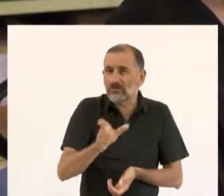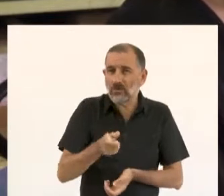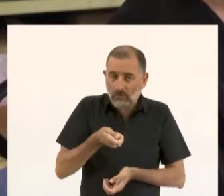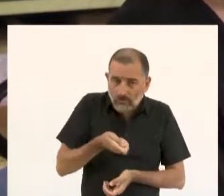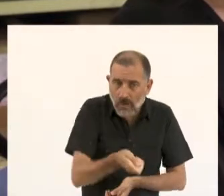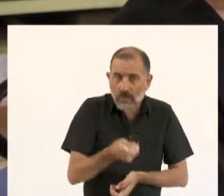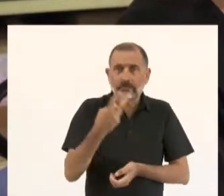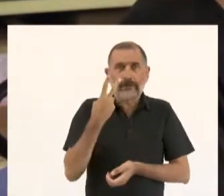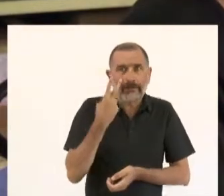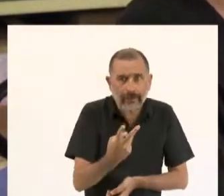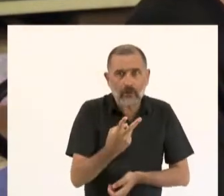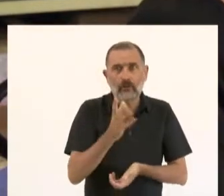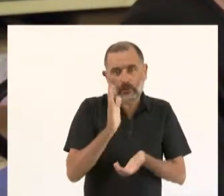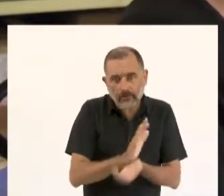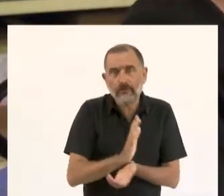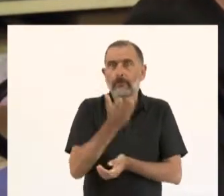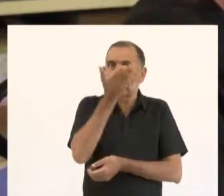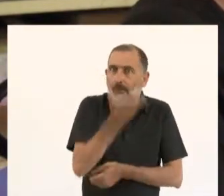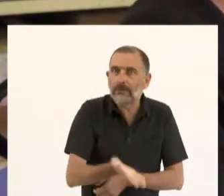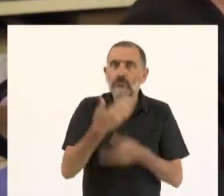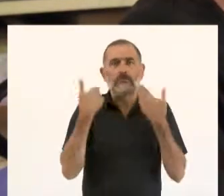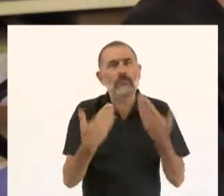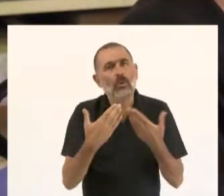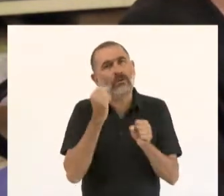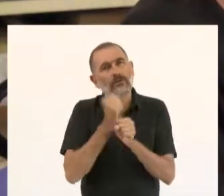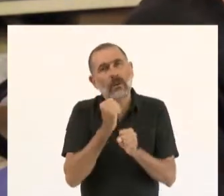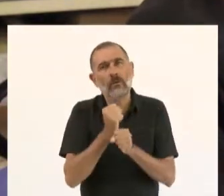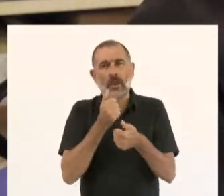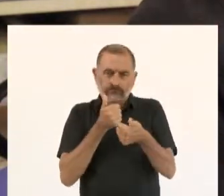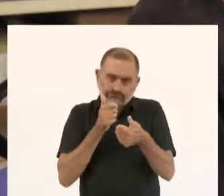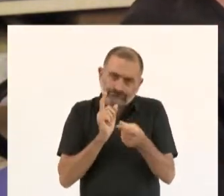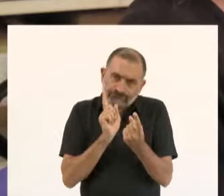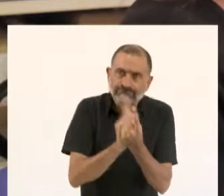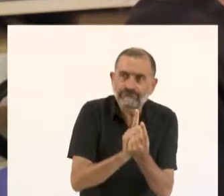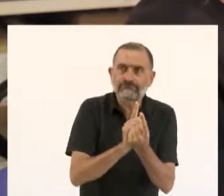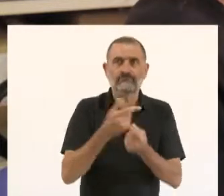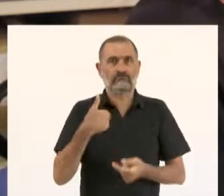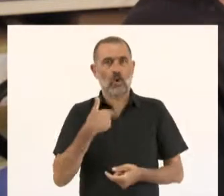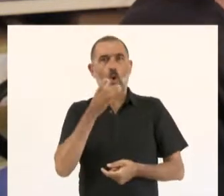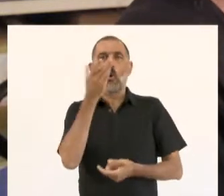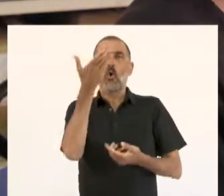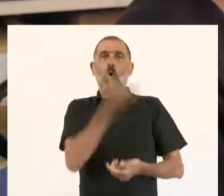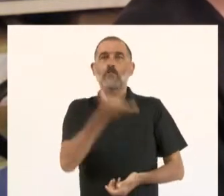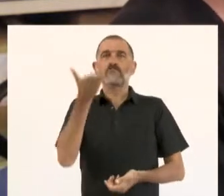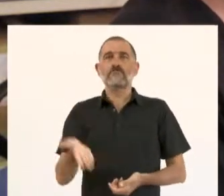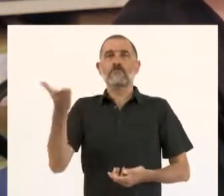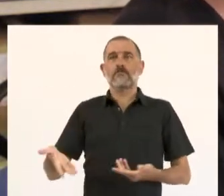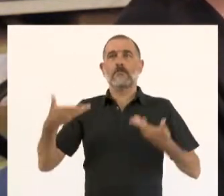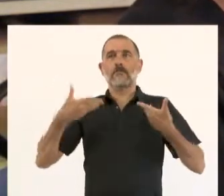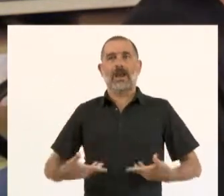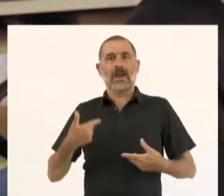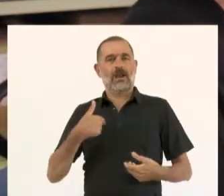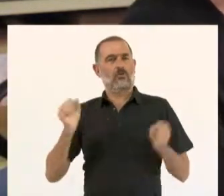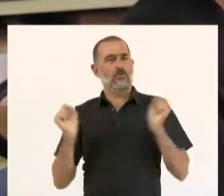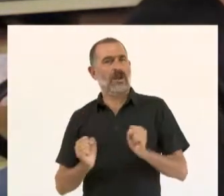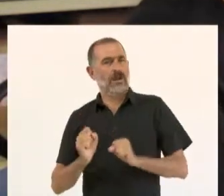de reconocer que es así para poder trabajar también desde un punto de vista humano, si no